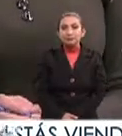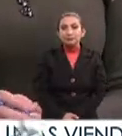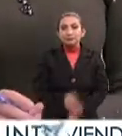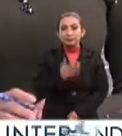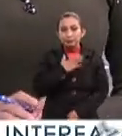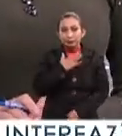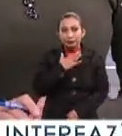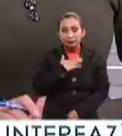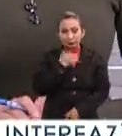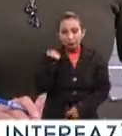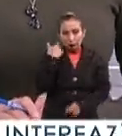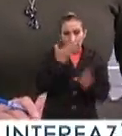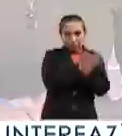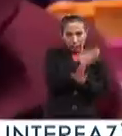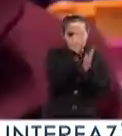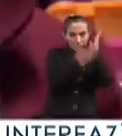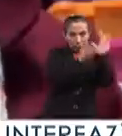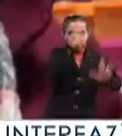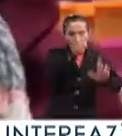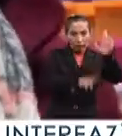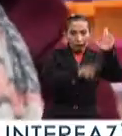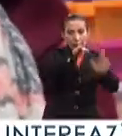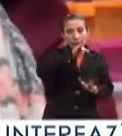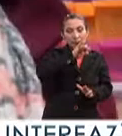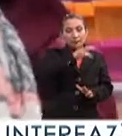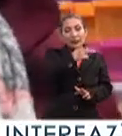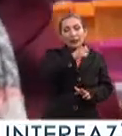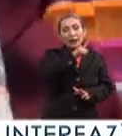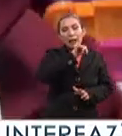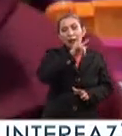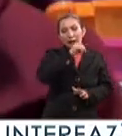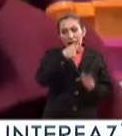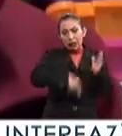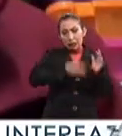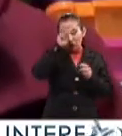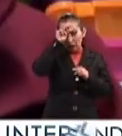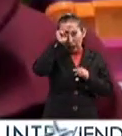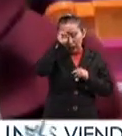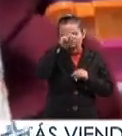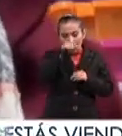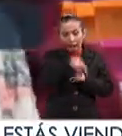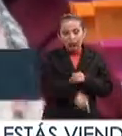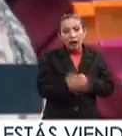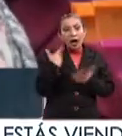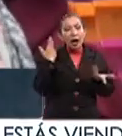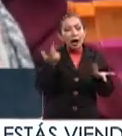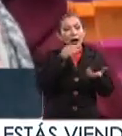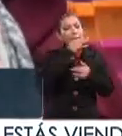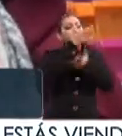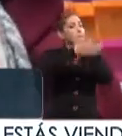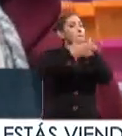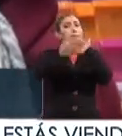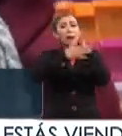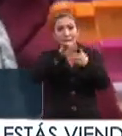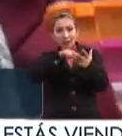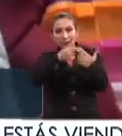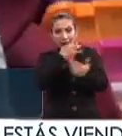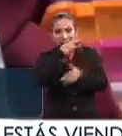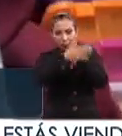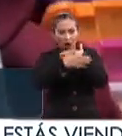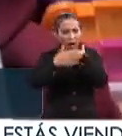yo estaba estudiando en la Normal Miguel F. Martínez, aquí mismo en Monterrey, en donde salió la convocatoria